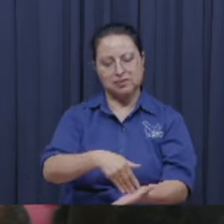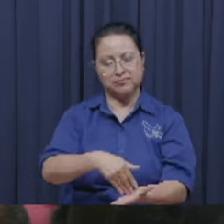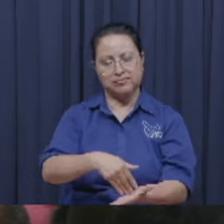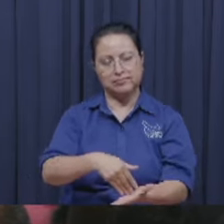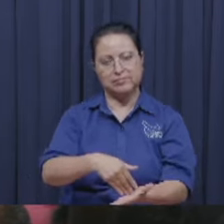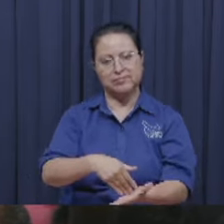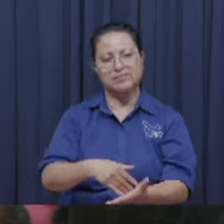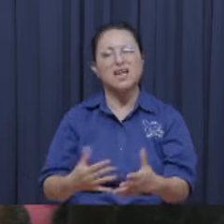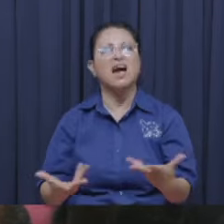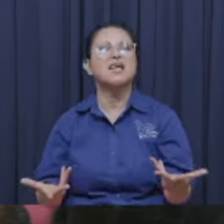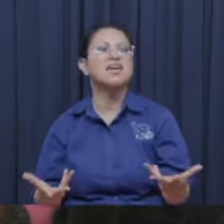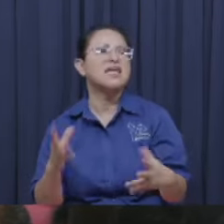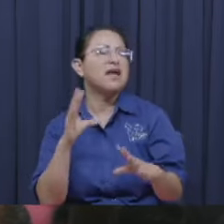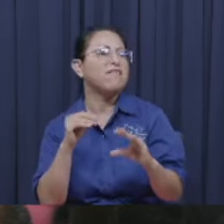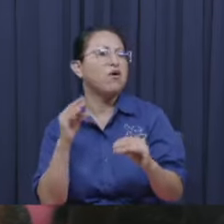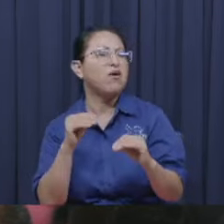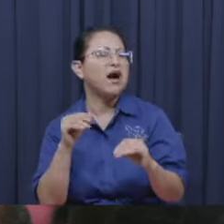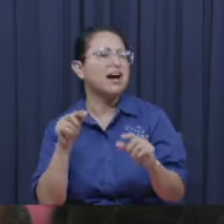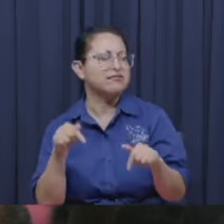¿A quién le estaba hablando?